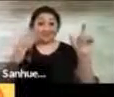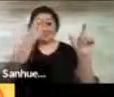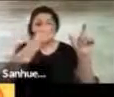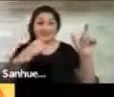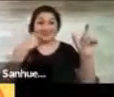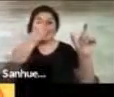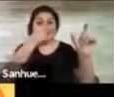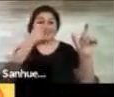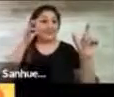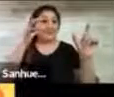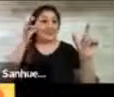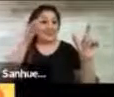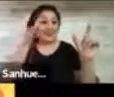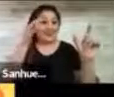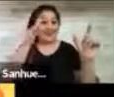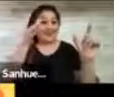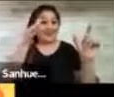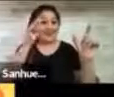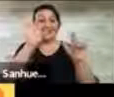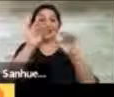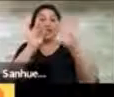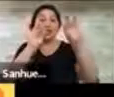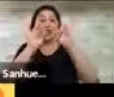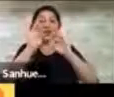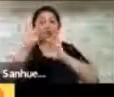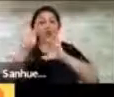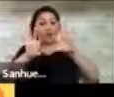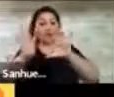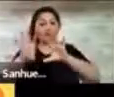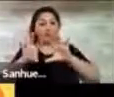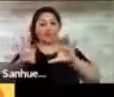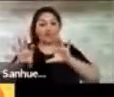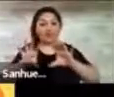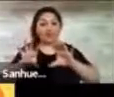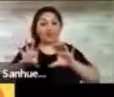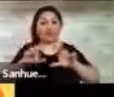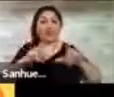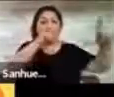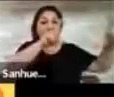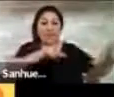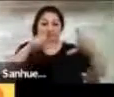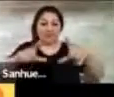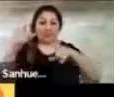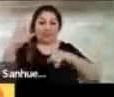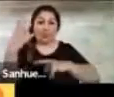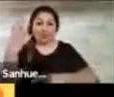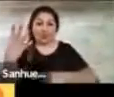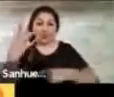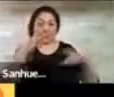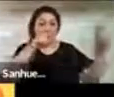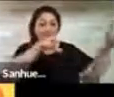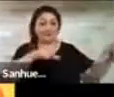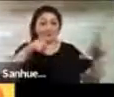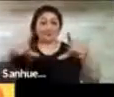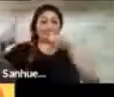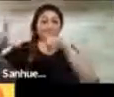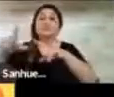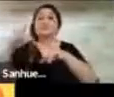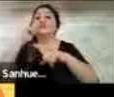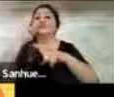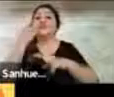elegir los objetos. Objetos que están divididos en 4 áreas, además, que son las 4 áreas científicas que nosotros